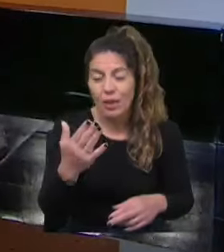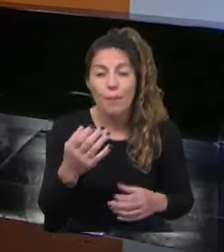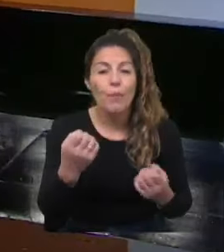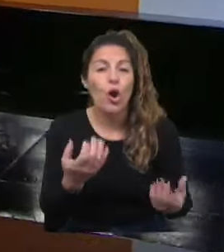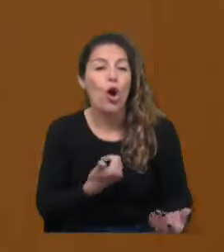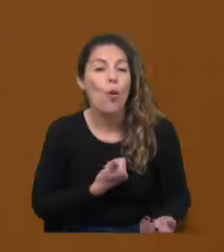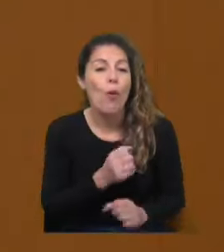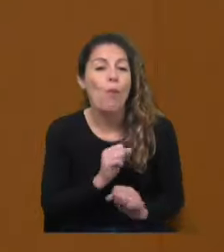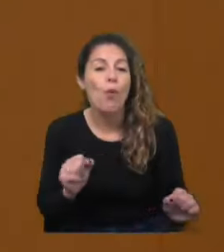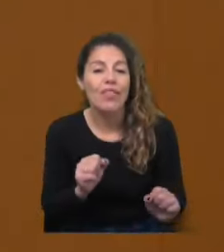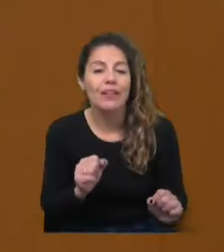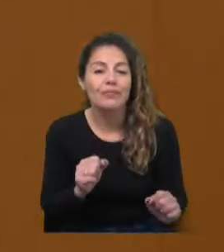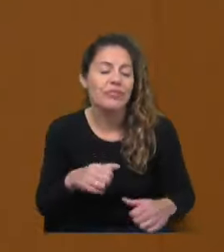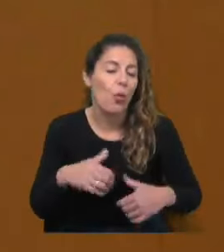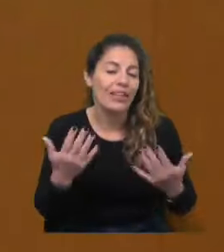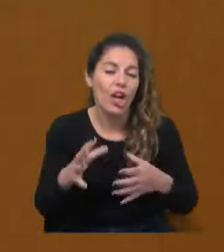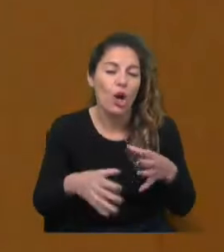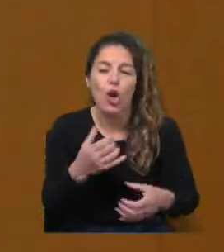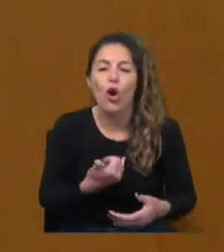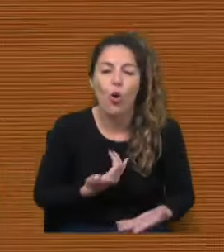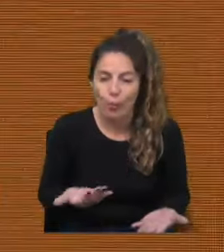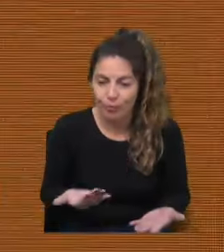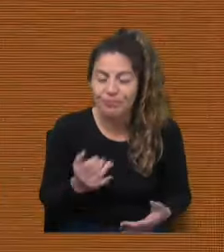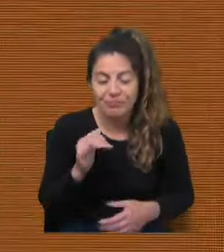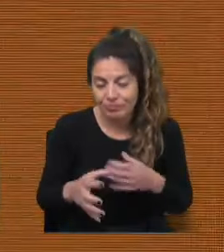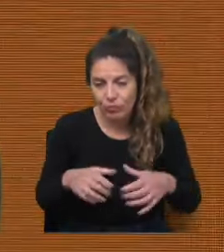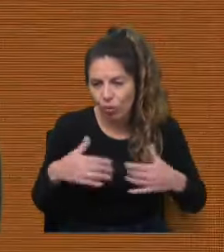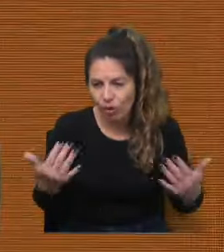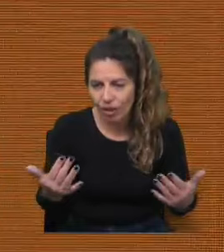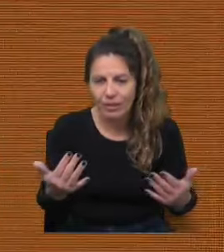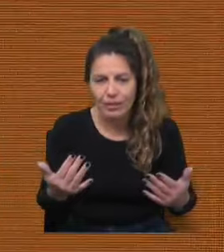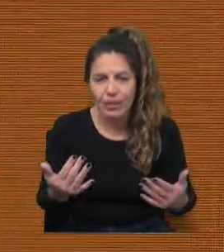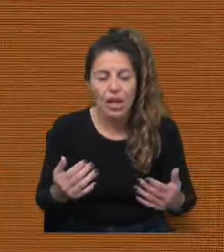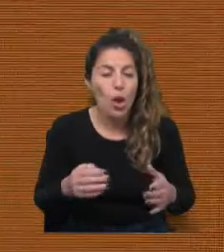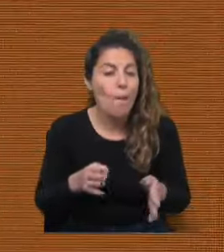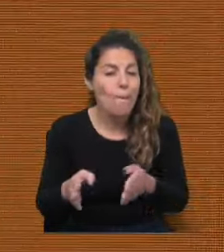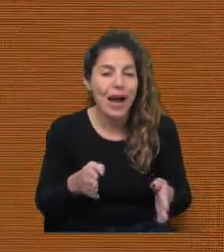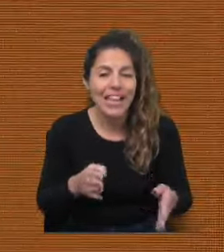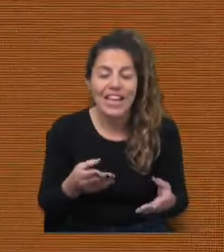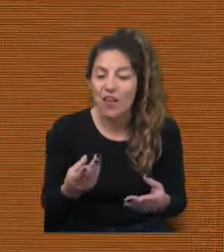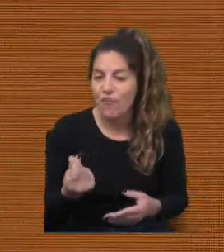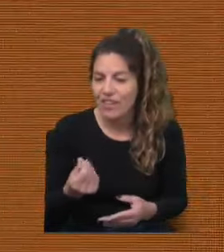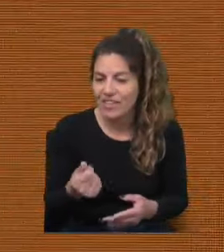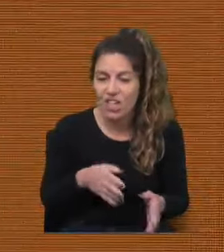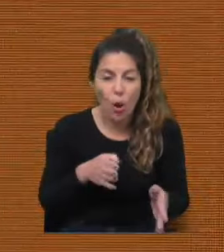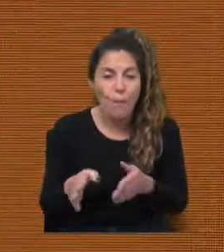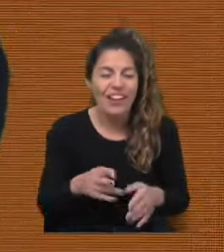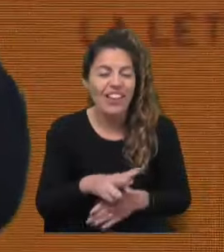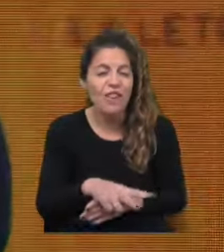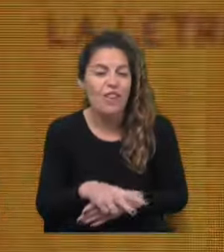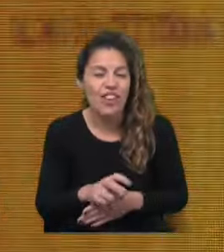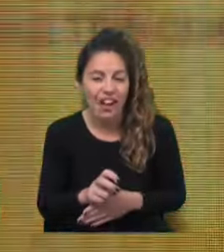¿cómo lo puede sufrir? Sea del color que sea. Exacto, sea del color que sea, los márgenes financieros, los márgenes